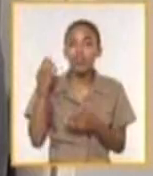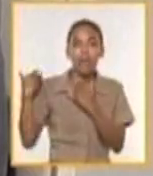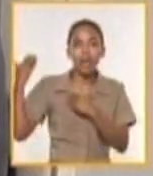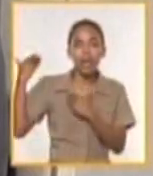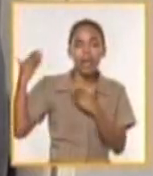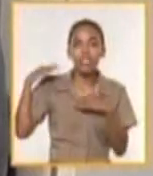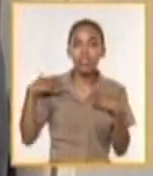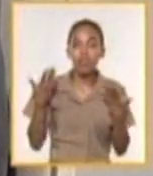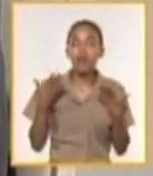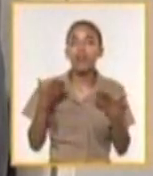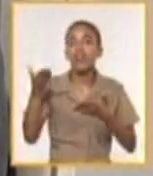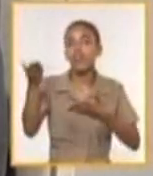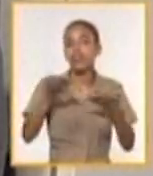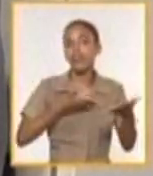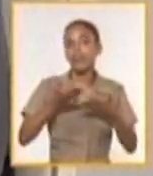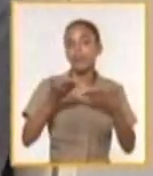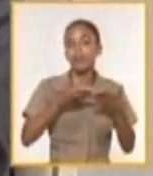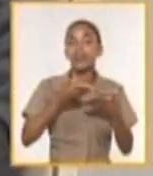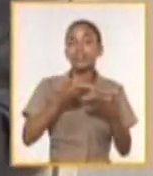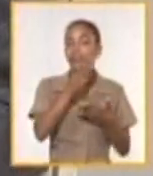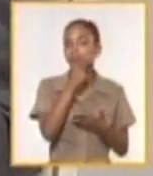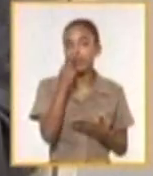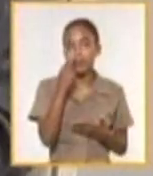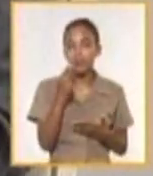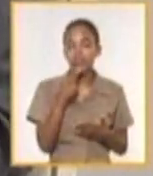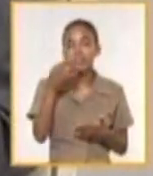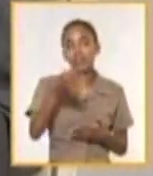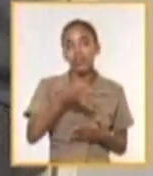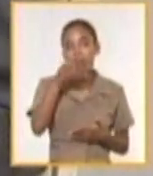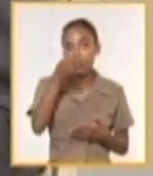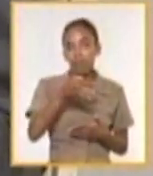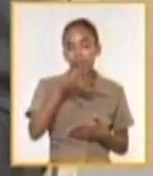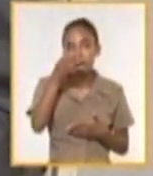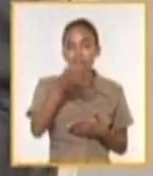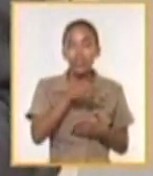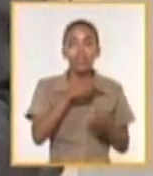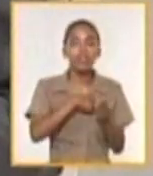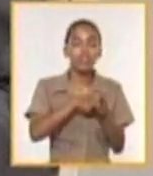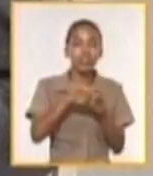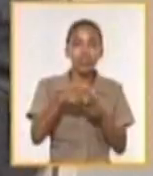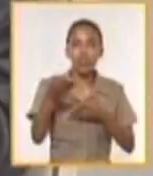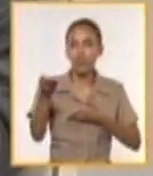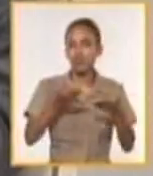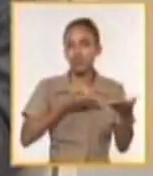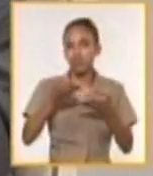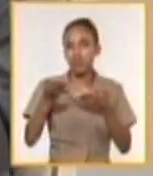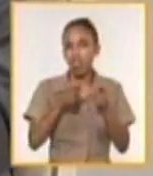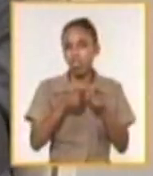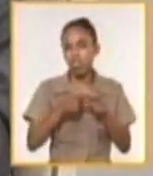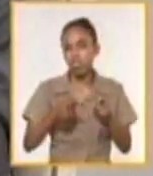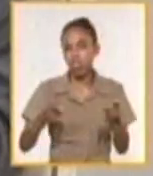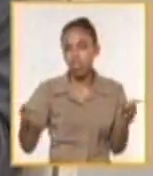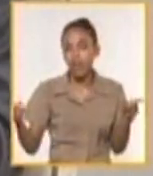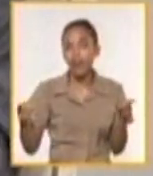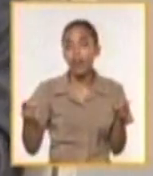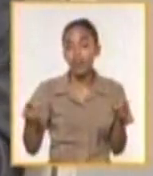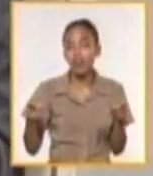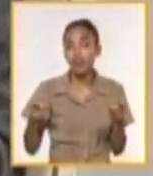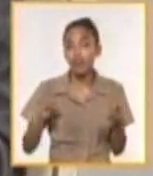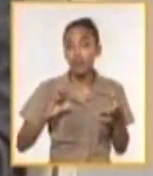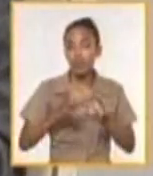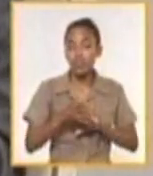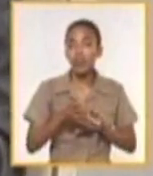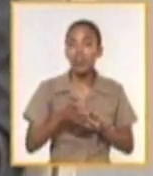en torno a José Martí. Fue un debate intenso, muy intenso, que por supuesto la contrarrevolución